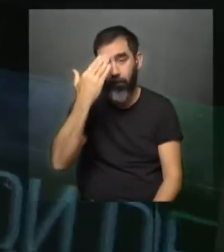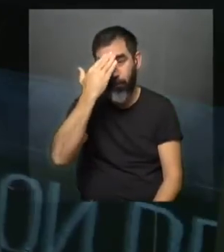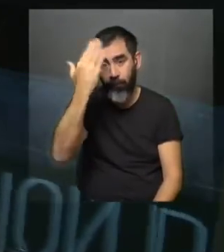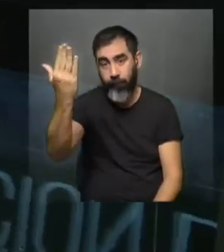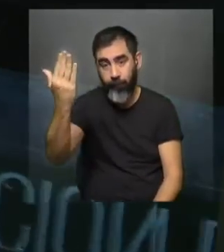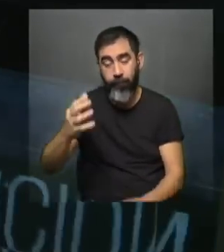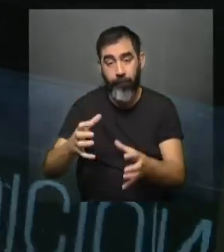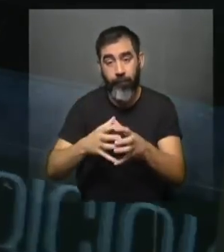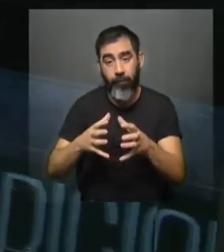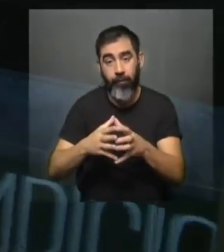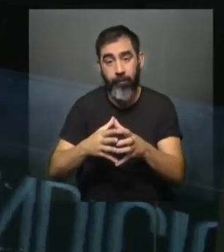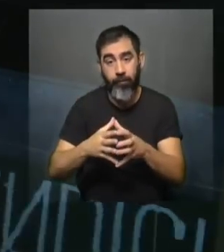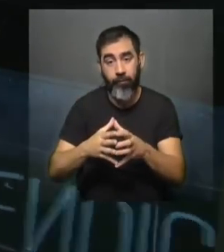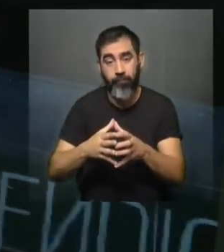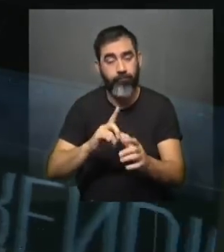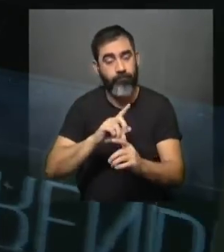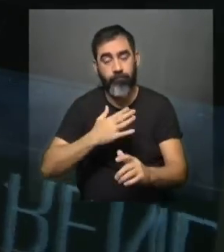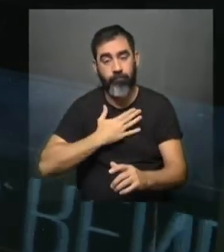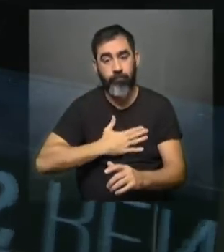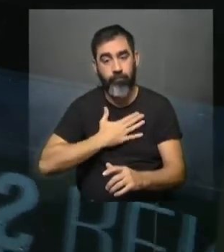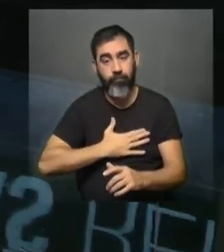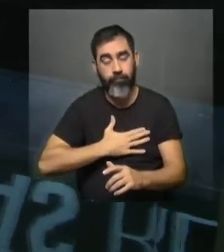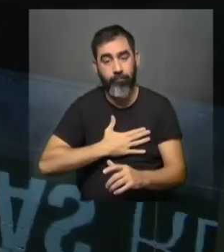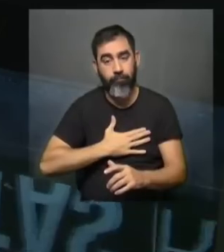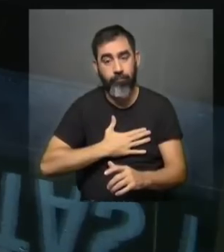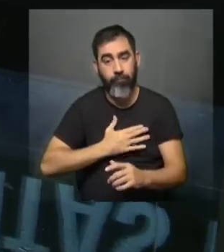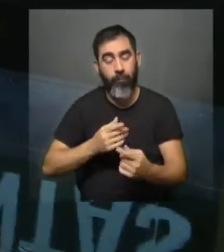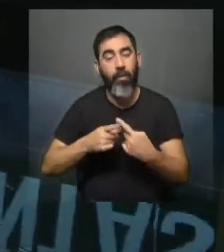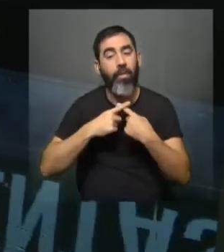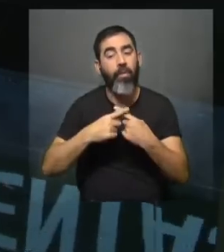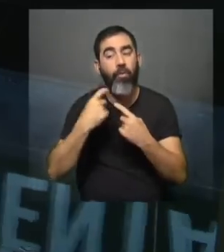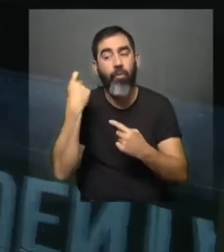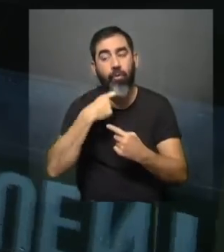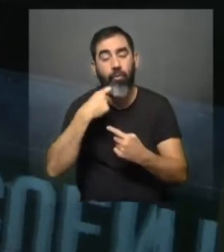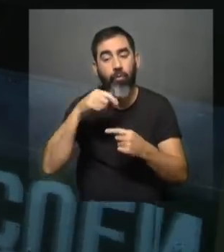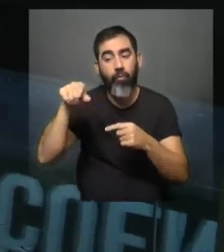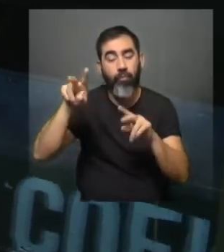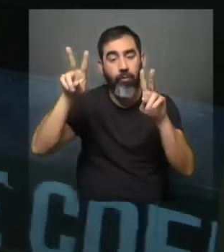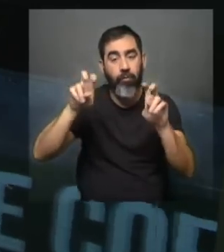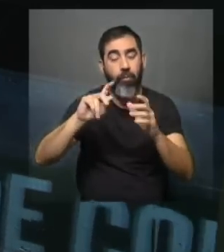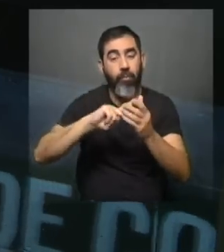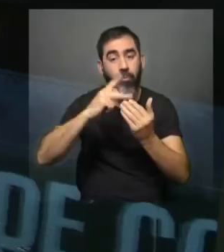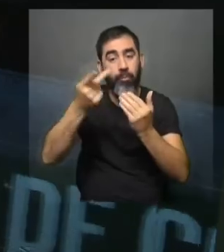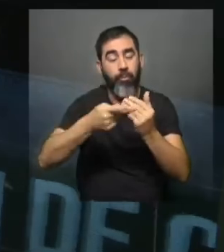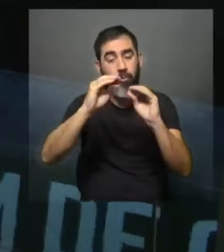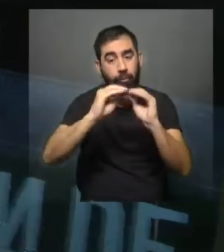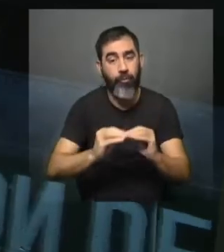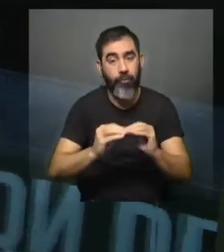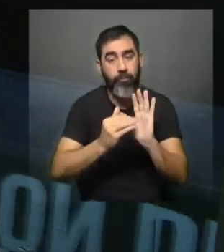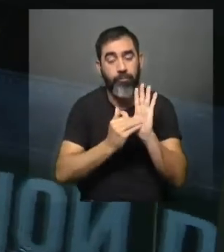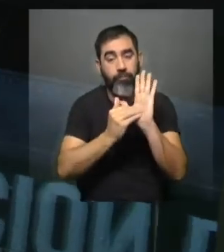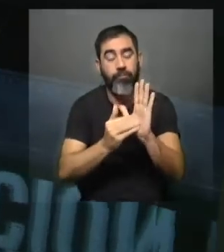frente amplio mostró su disconformidad por el limitado debate de fondo que Se generó a partir del proyecto de rendición de cuentas